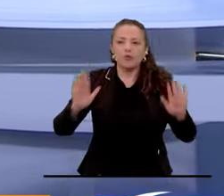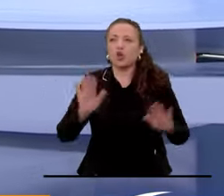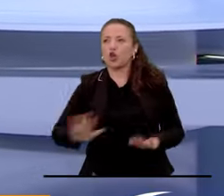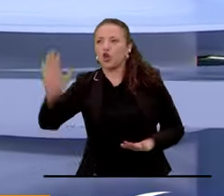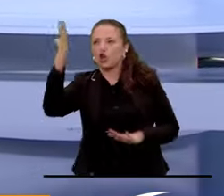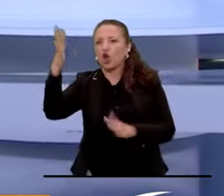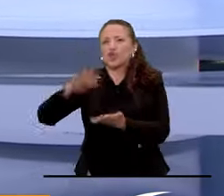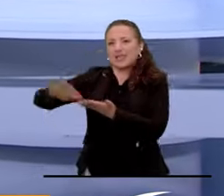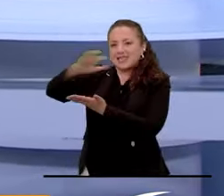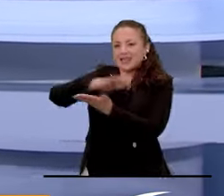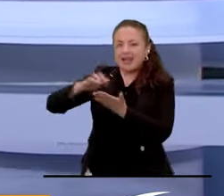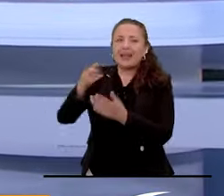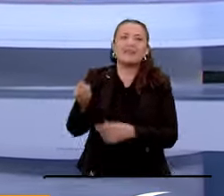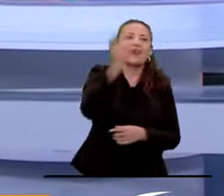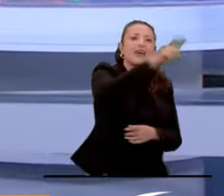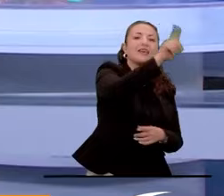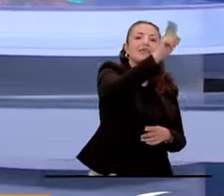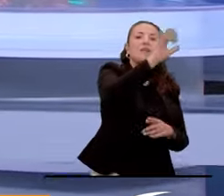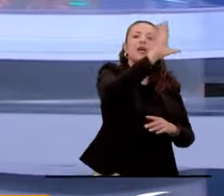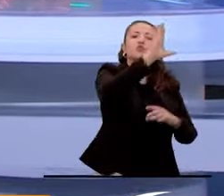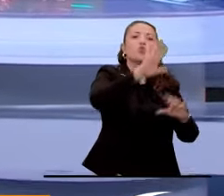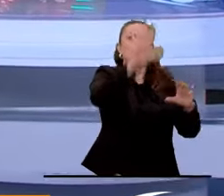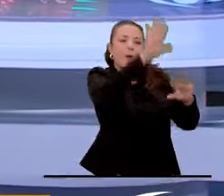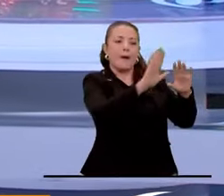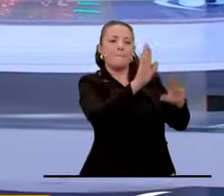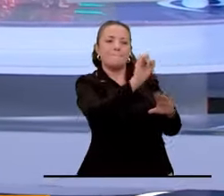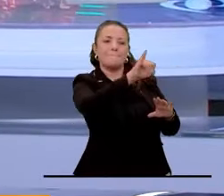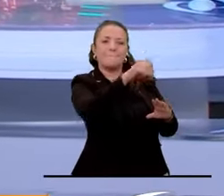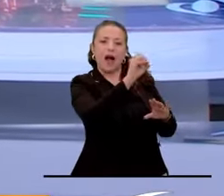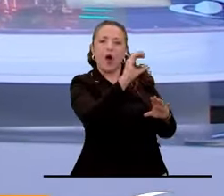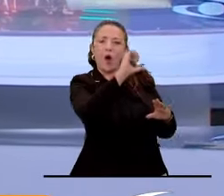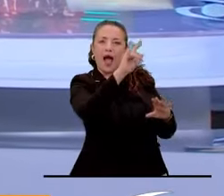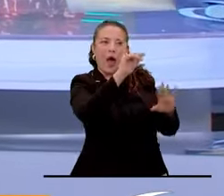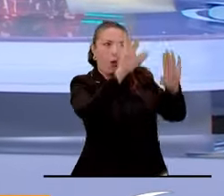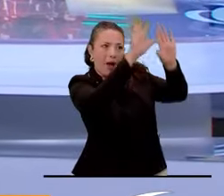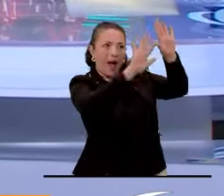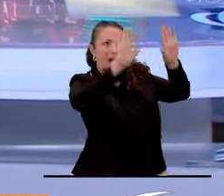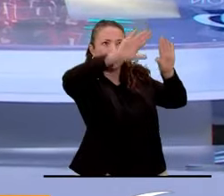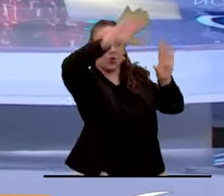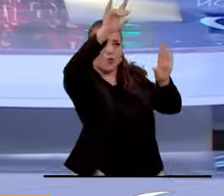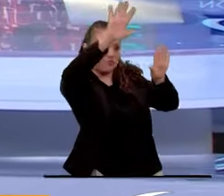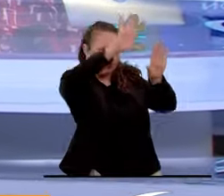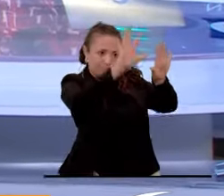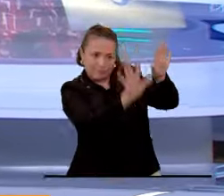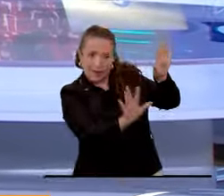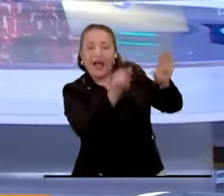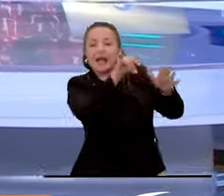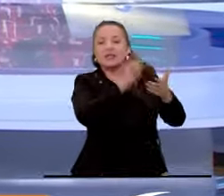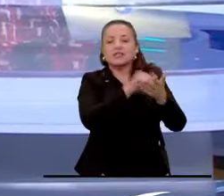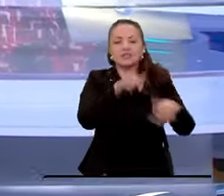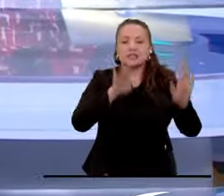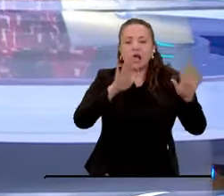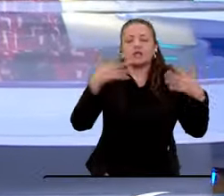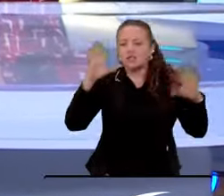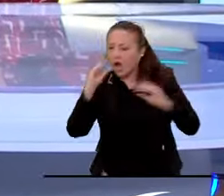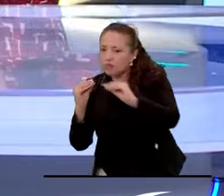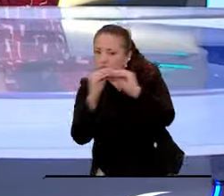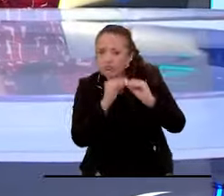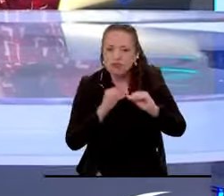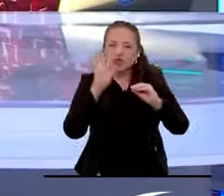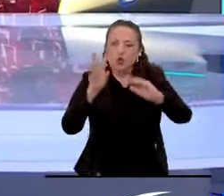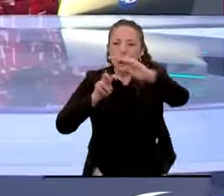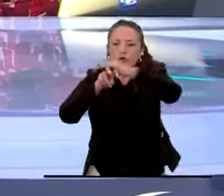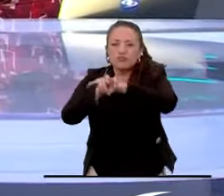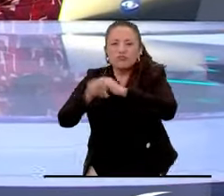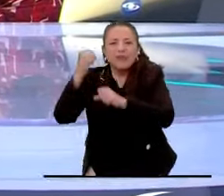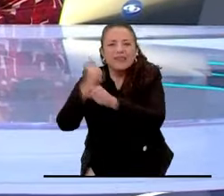cauca antioqueño el gobierno nacional logró un acuerdo con representantes mineros y campesinos para levantar el paro según Los Voceros Los